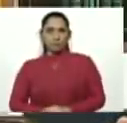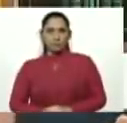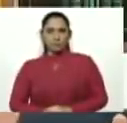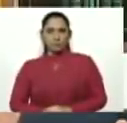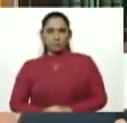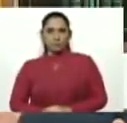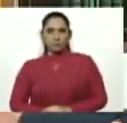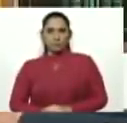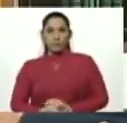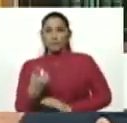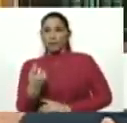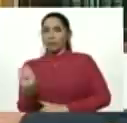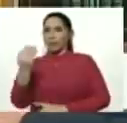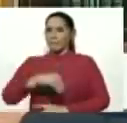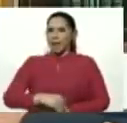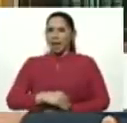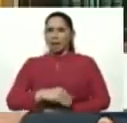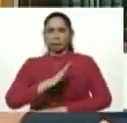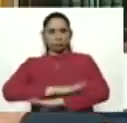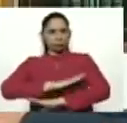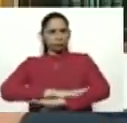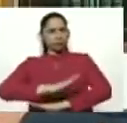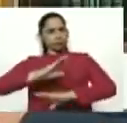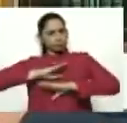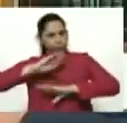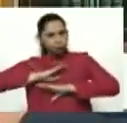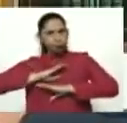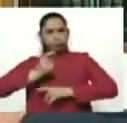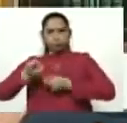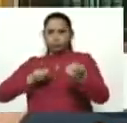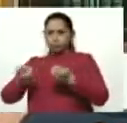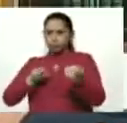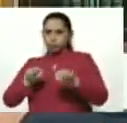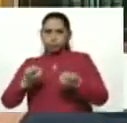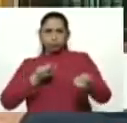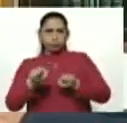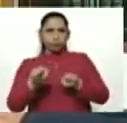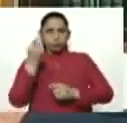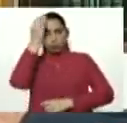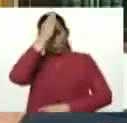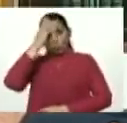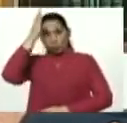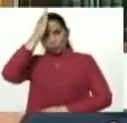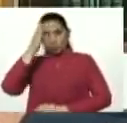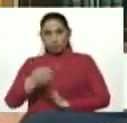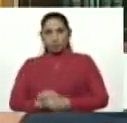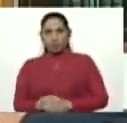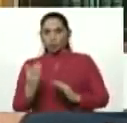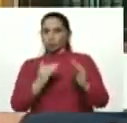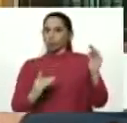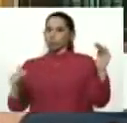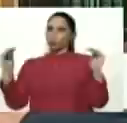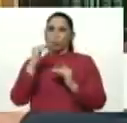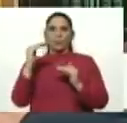Hace falta mucha autodisciplina, autocontrol, conciencia superior.